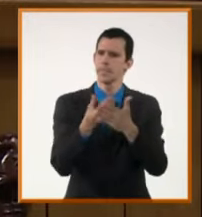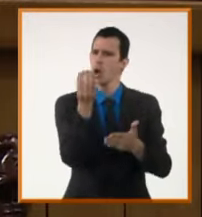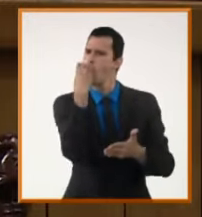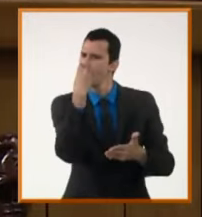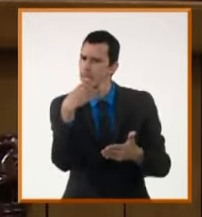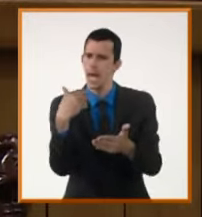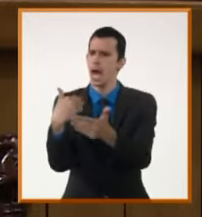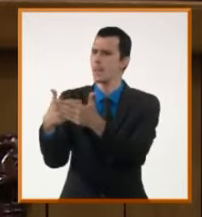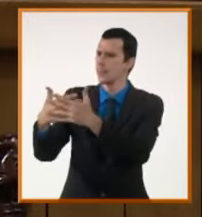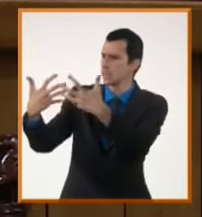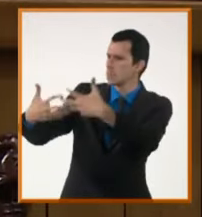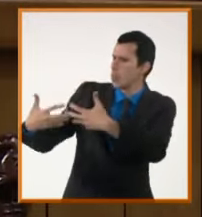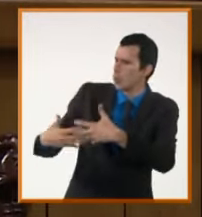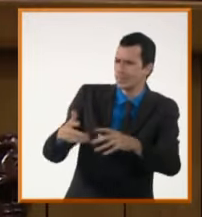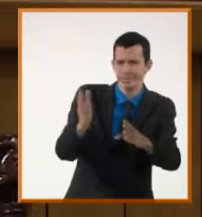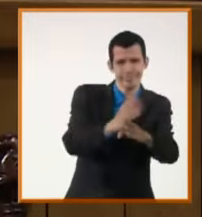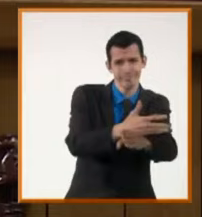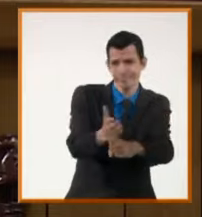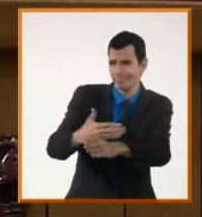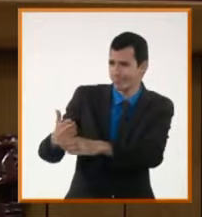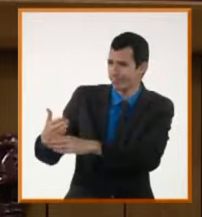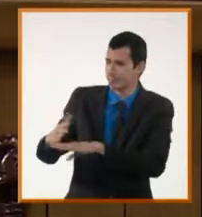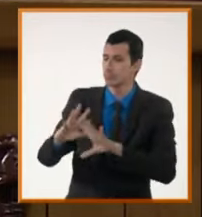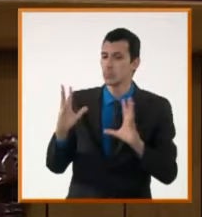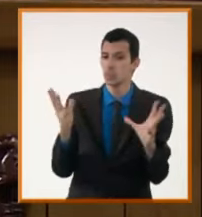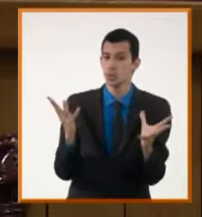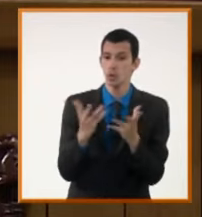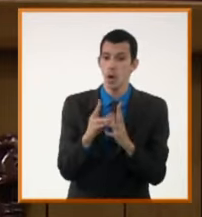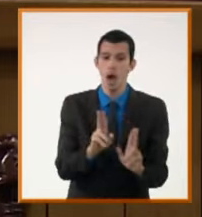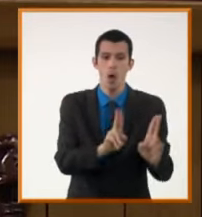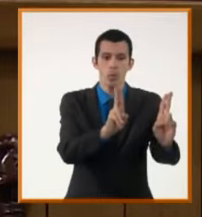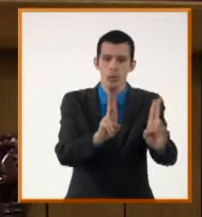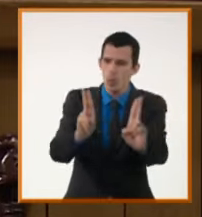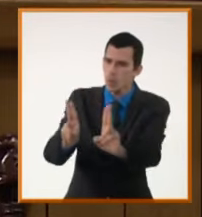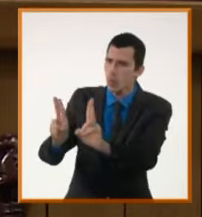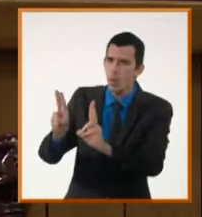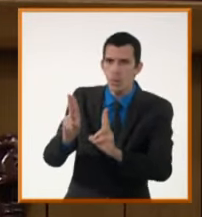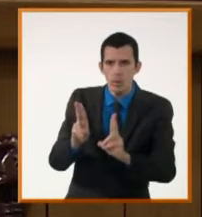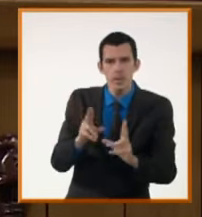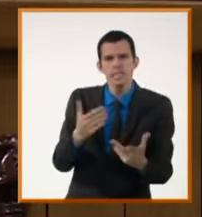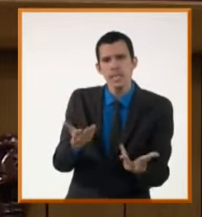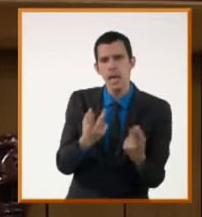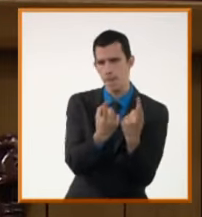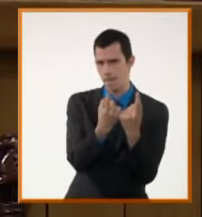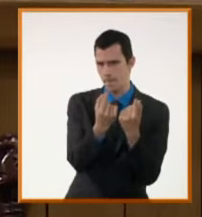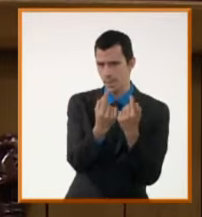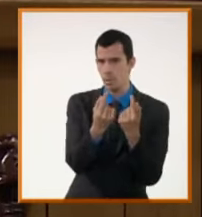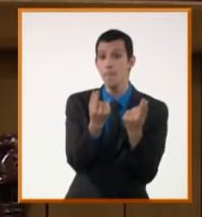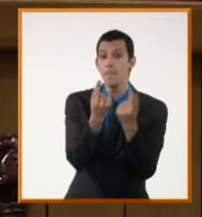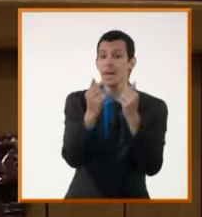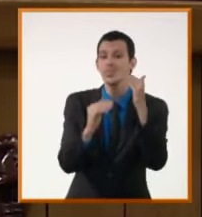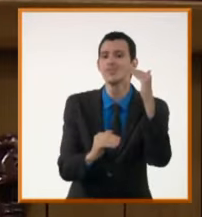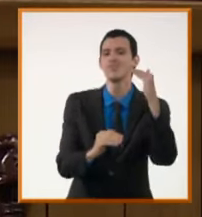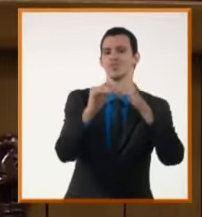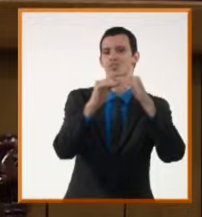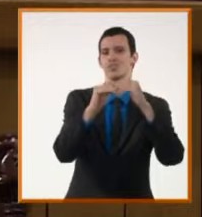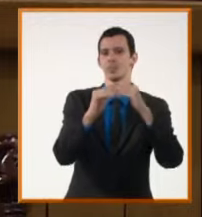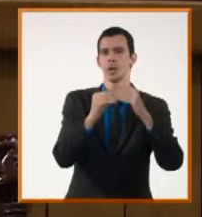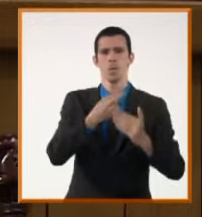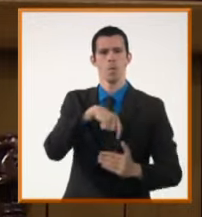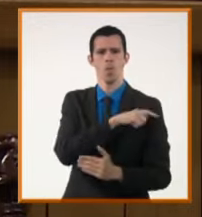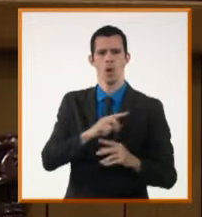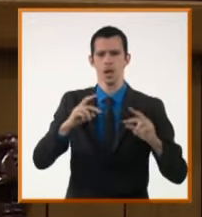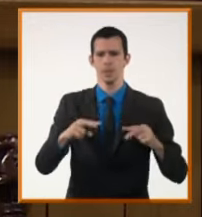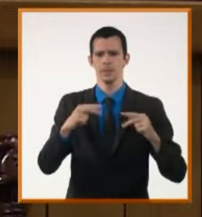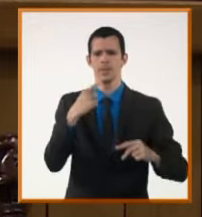unos niveles de precios, incluso topar. A veces topar precios, nos lo dice mucho la población, ¿por qué no topan los precios? A